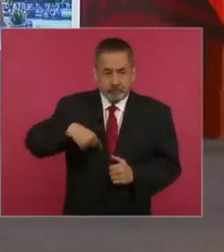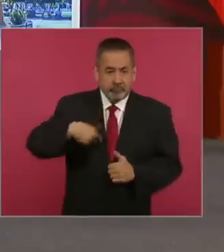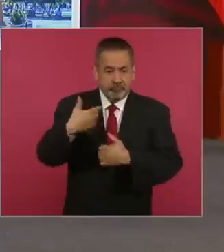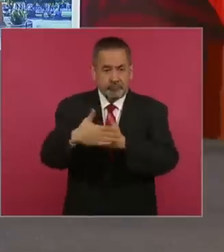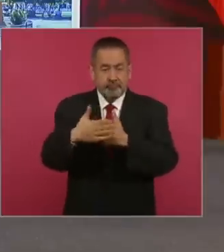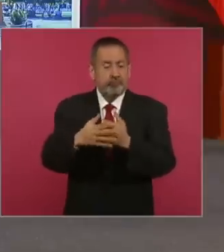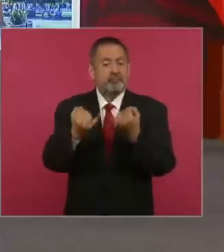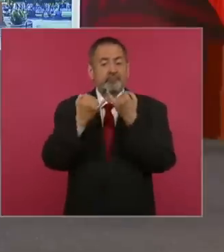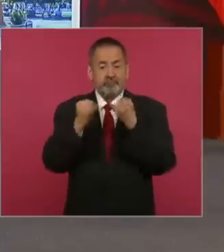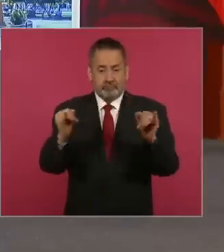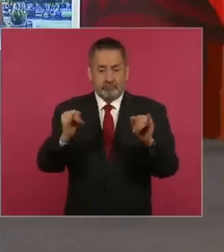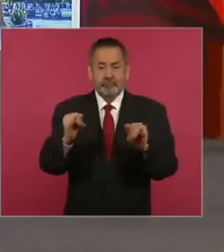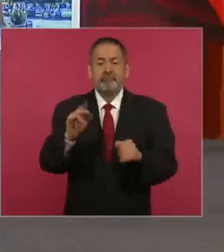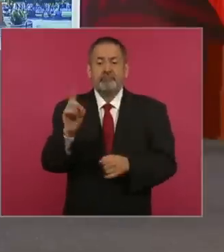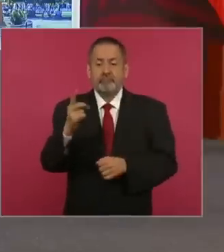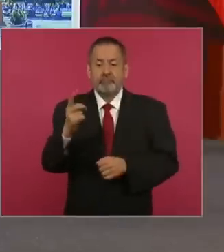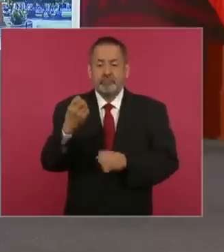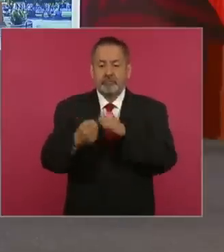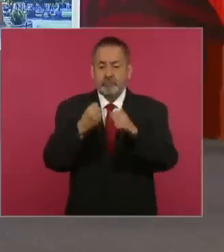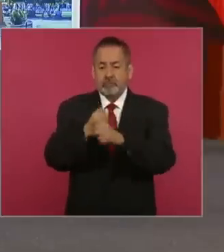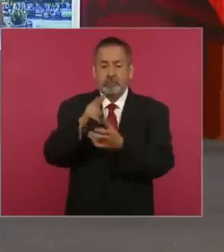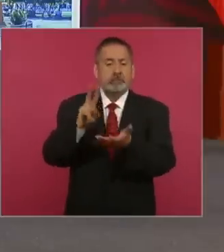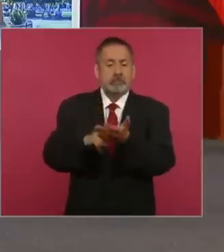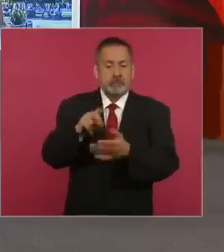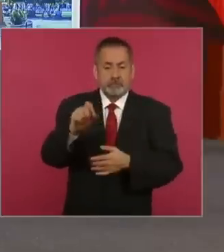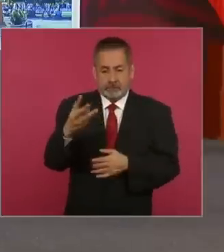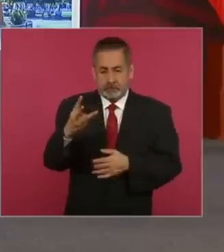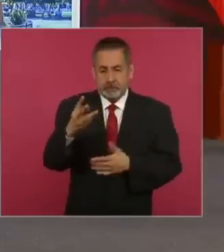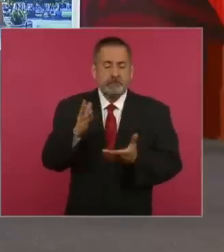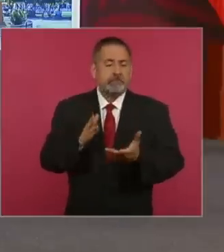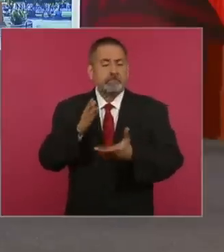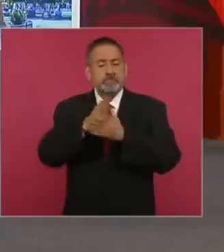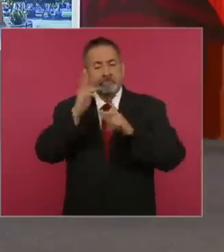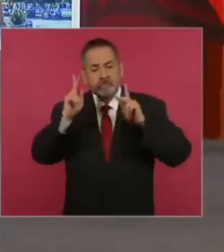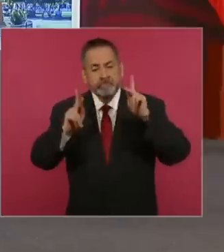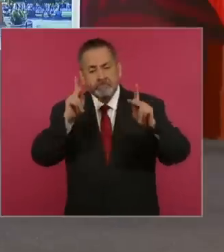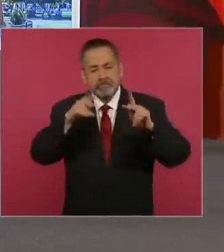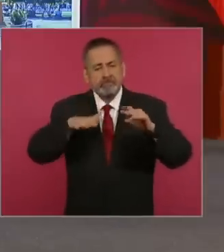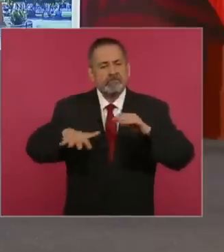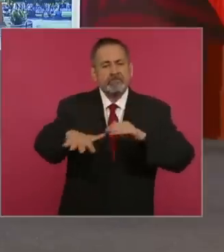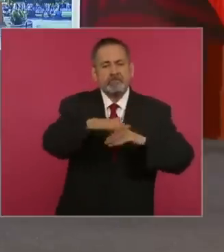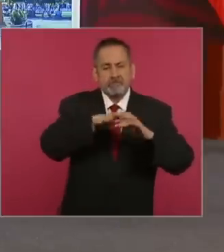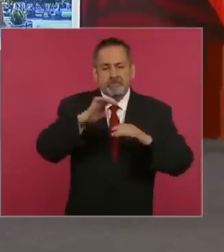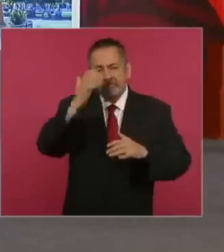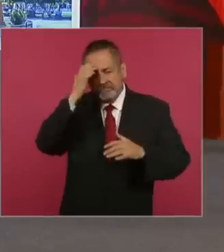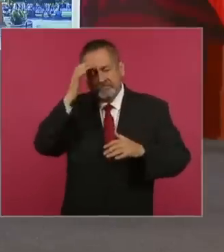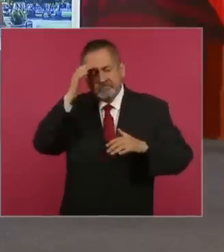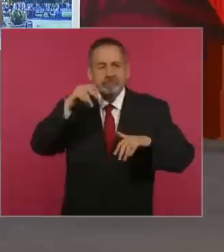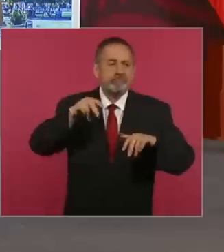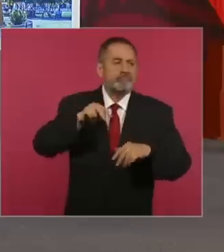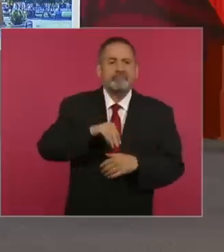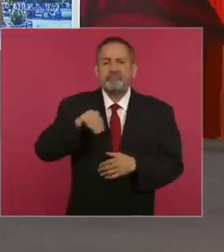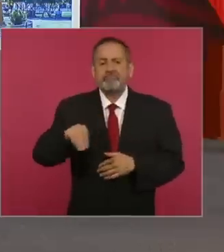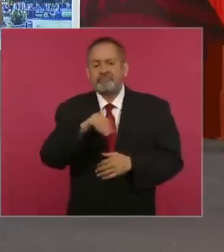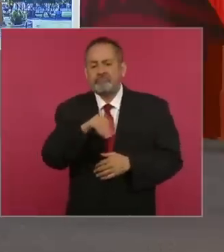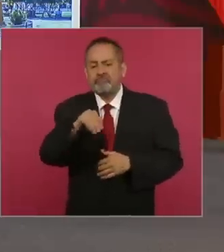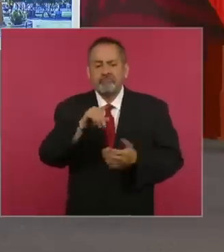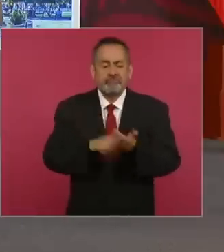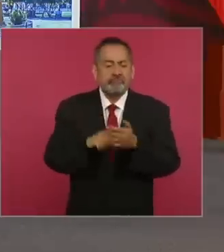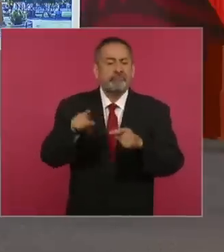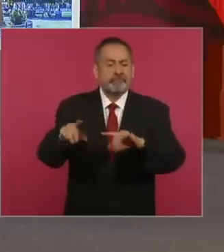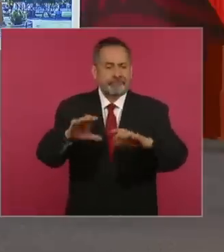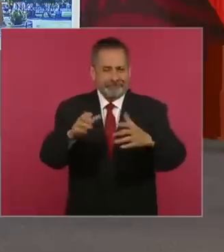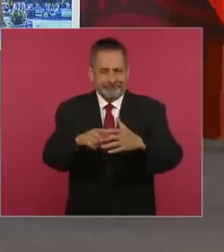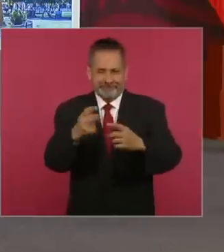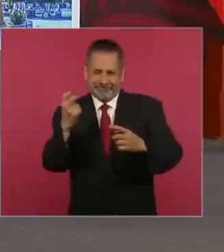inaugurar en diciembre del 2023 Y tener la posibilidad de visitar este destino y todos estos destinos turísticos como Gesell